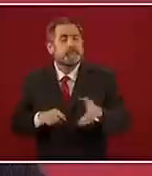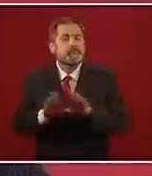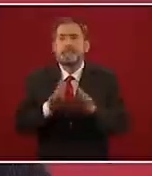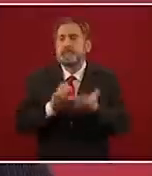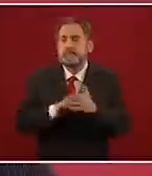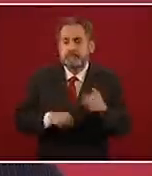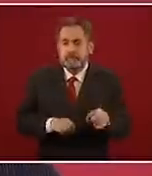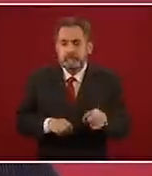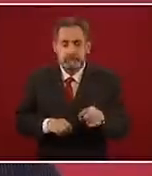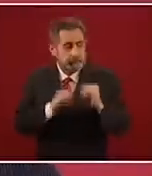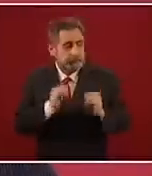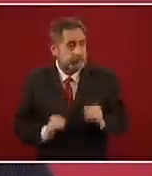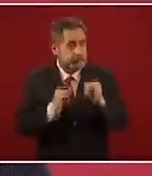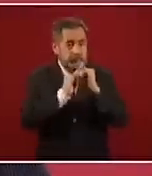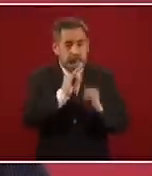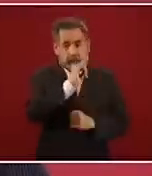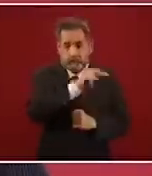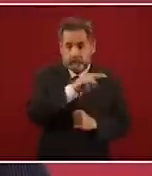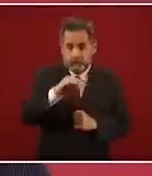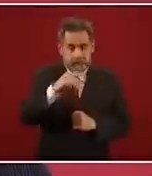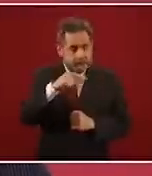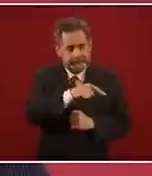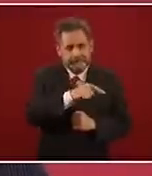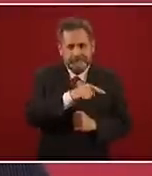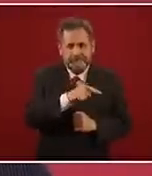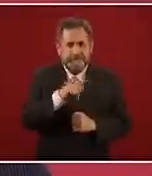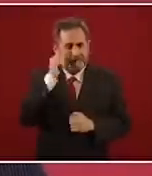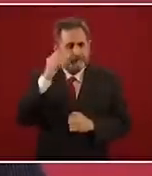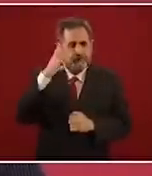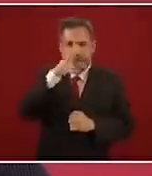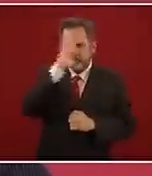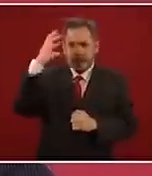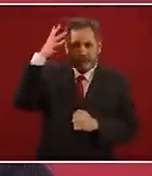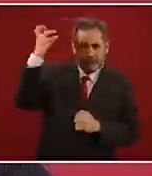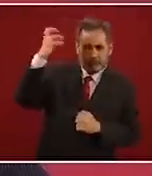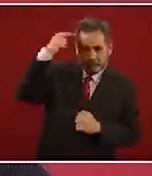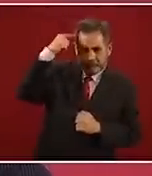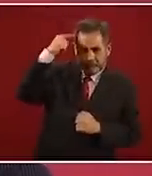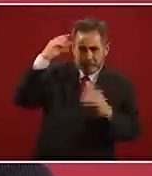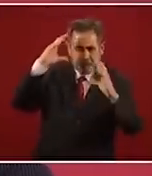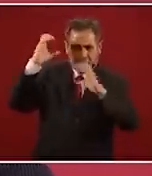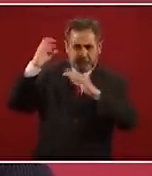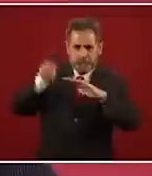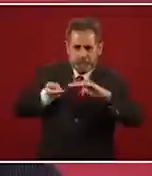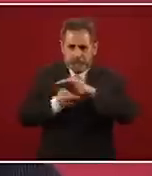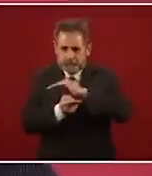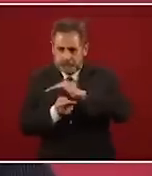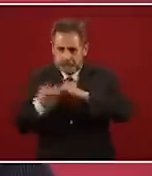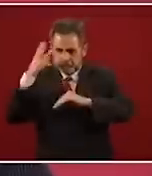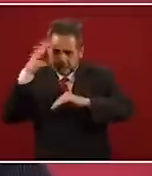particular en el Instituto Nacional de Neurología, como los tomógrafos, los resonadores,